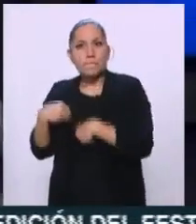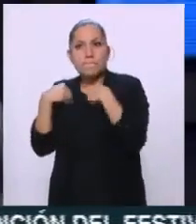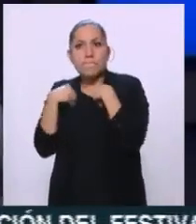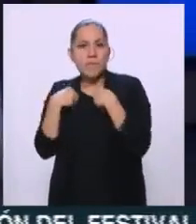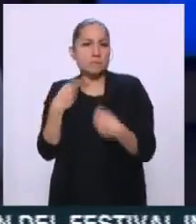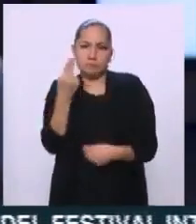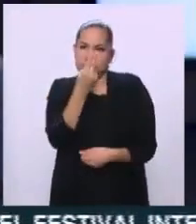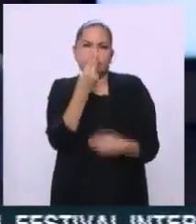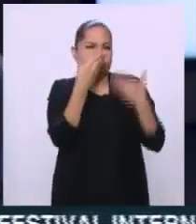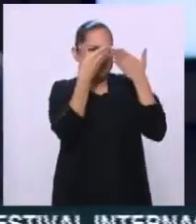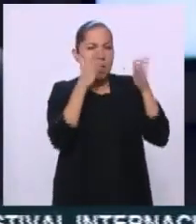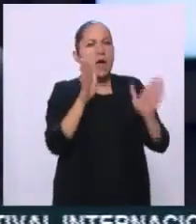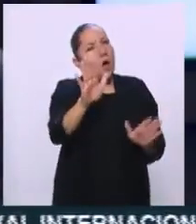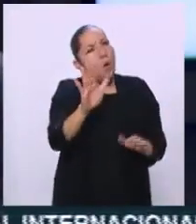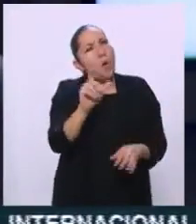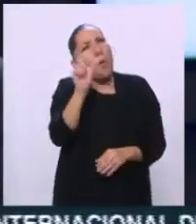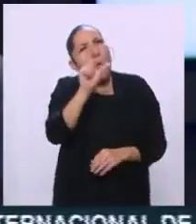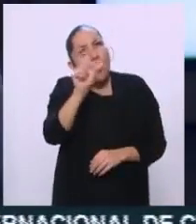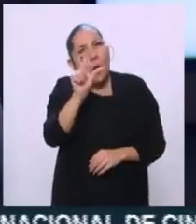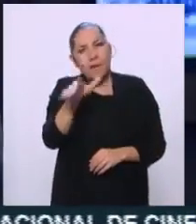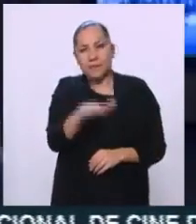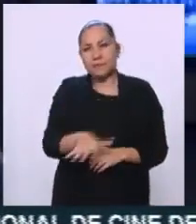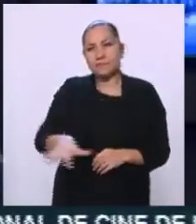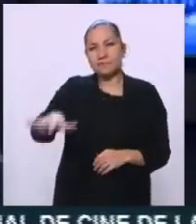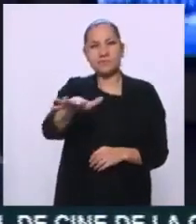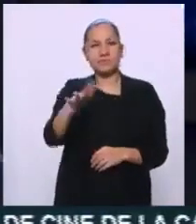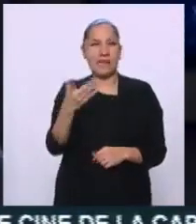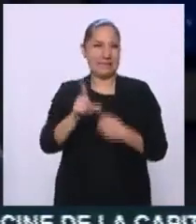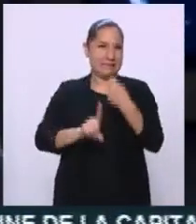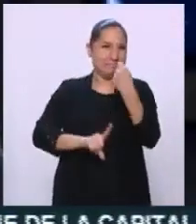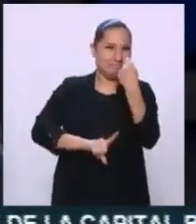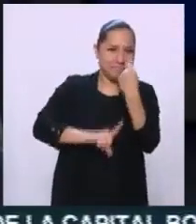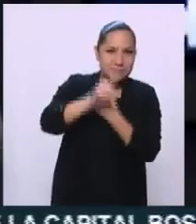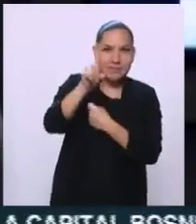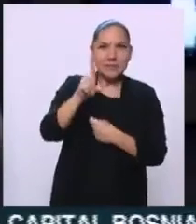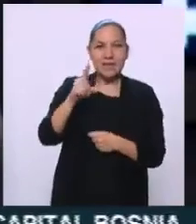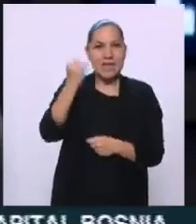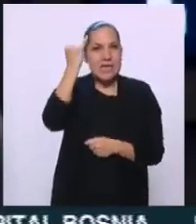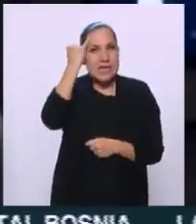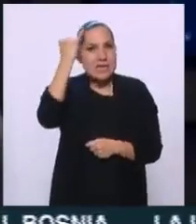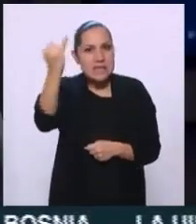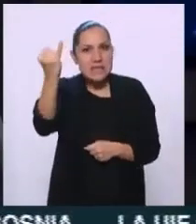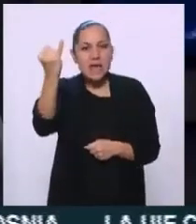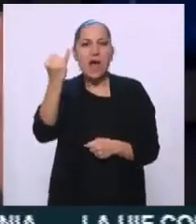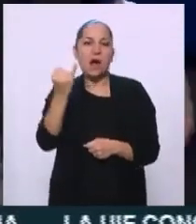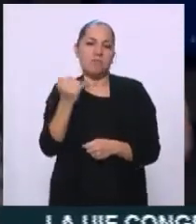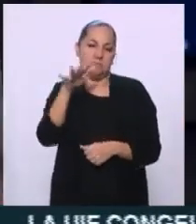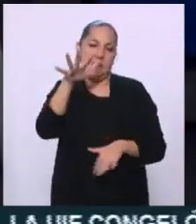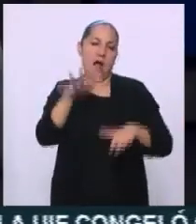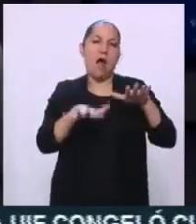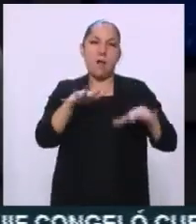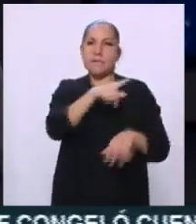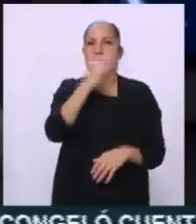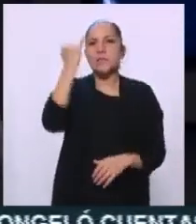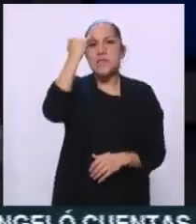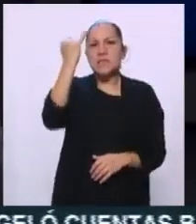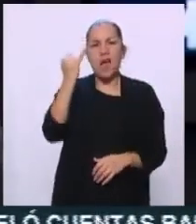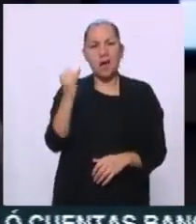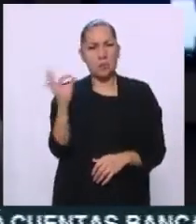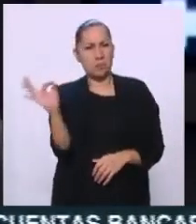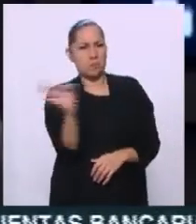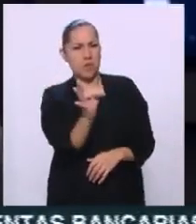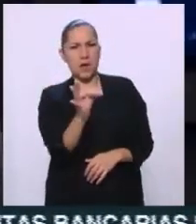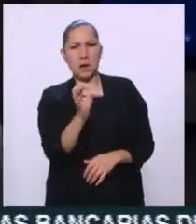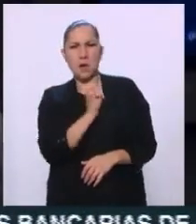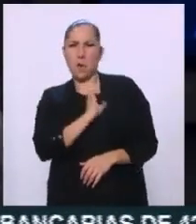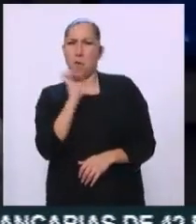odio, de pánico moral, diría por ahí un clásico, y de cambiar los calificativos más bien usar